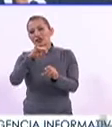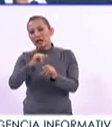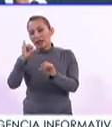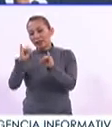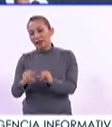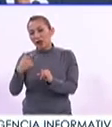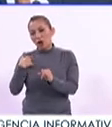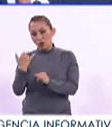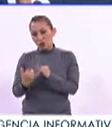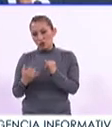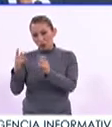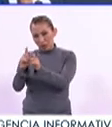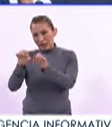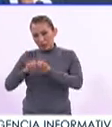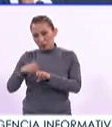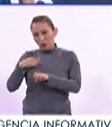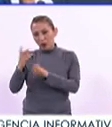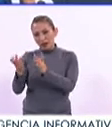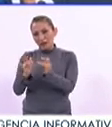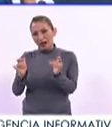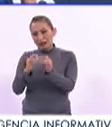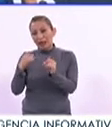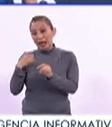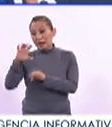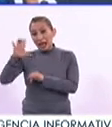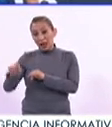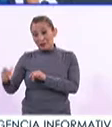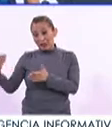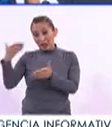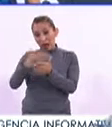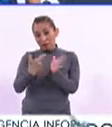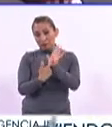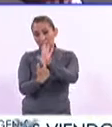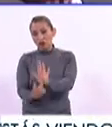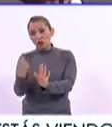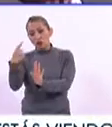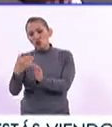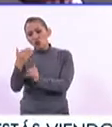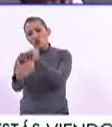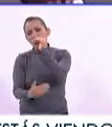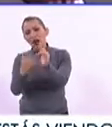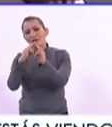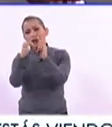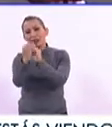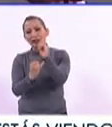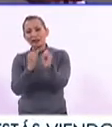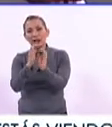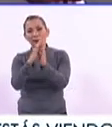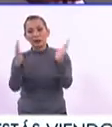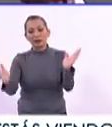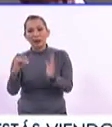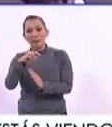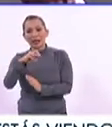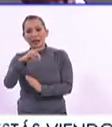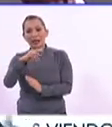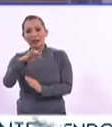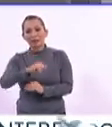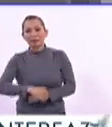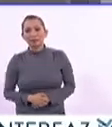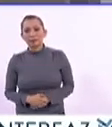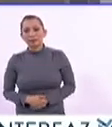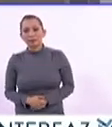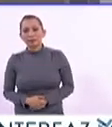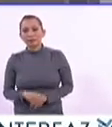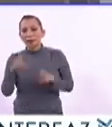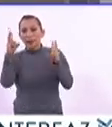los jugadores de fútbol franceses de origen africano, sobre el que fueron presentados sus adelantos en la Feria Internacional del Libro de Palacio de Minería.